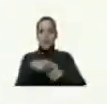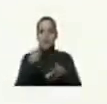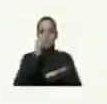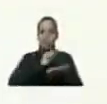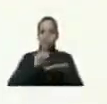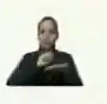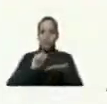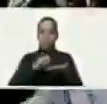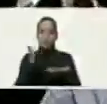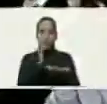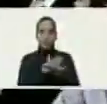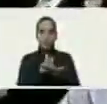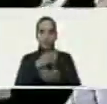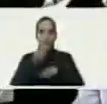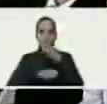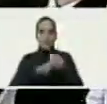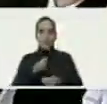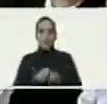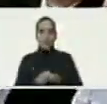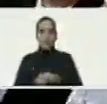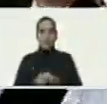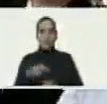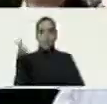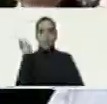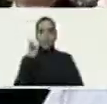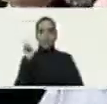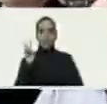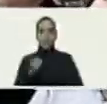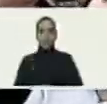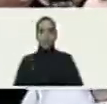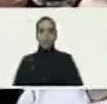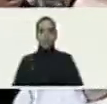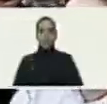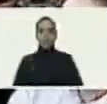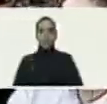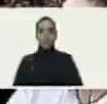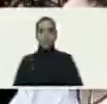en justamente la República Bolivariana de Venezuela.